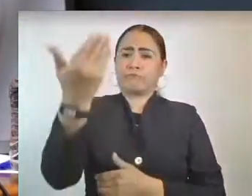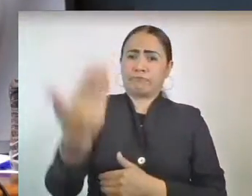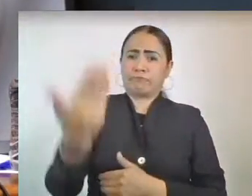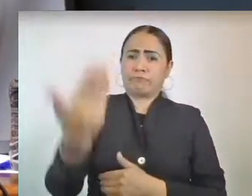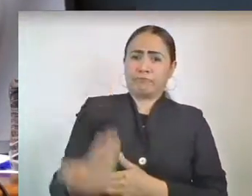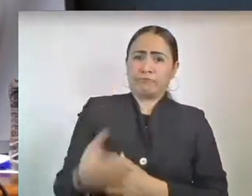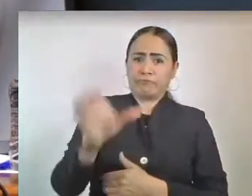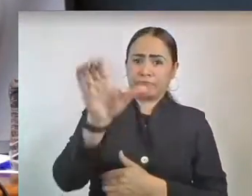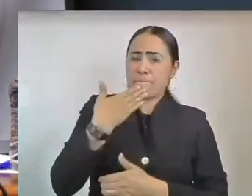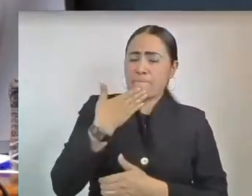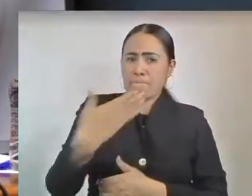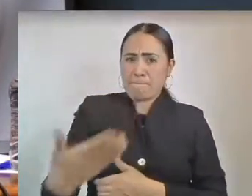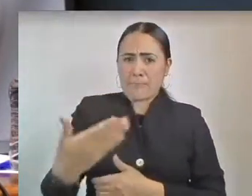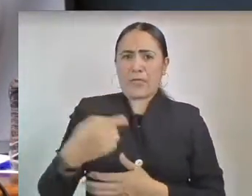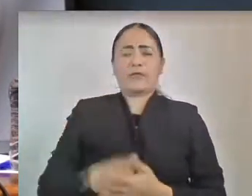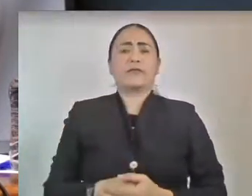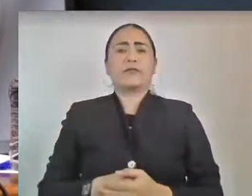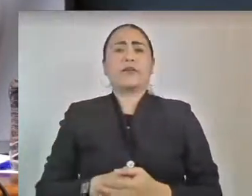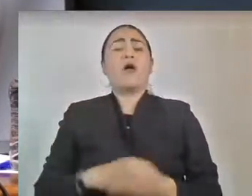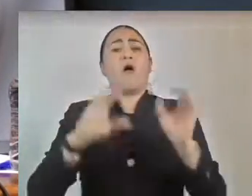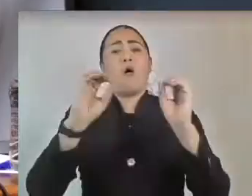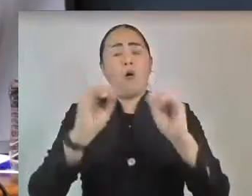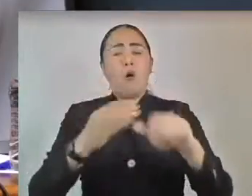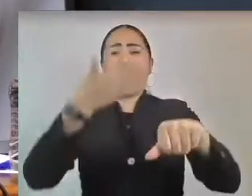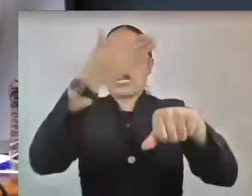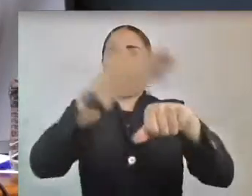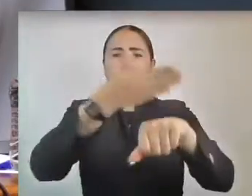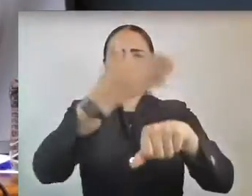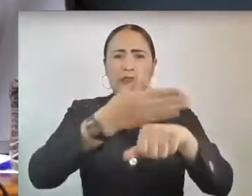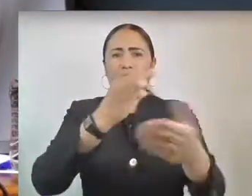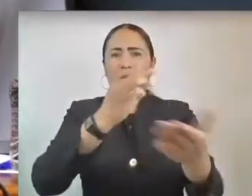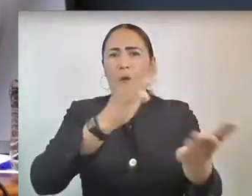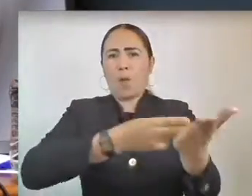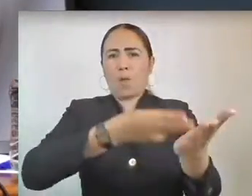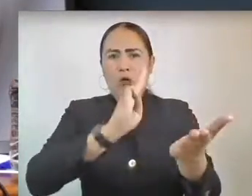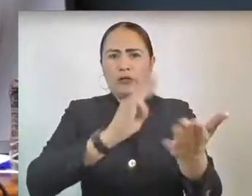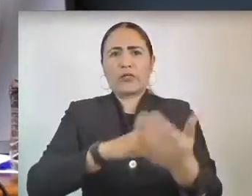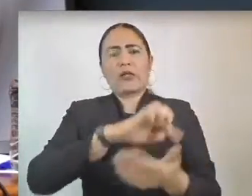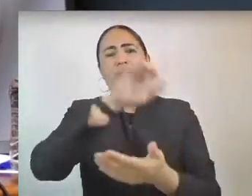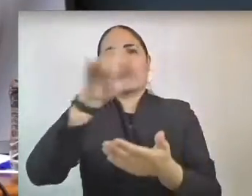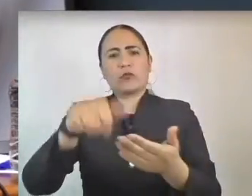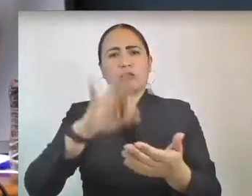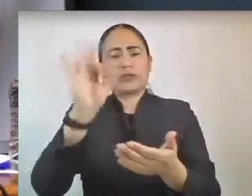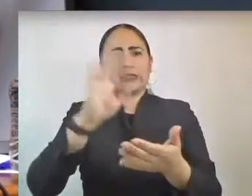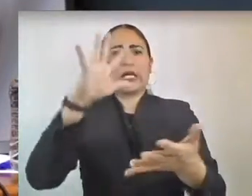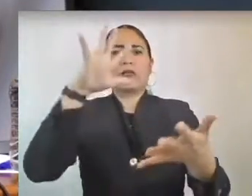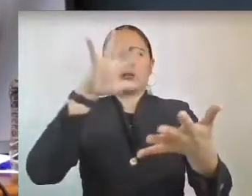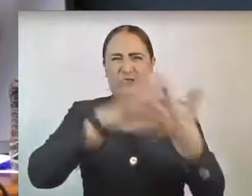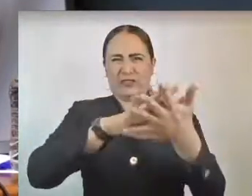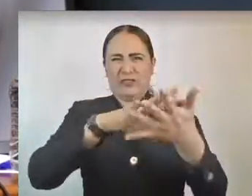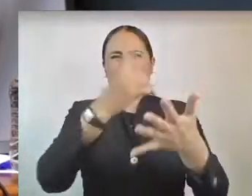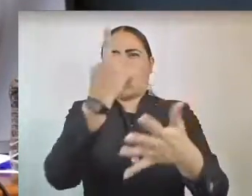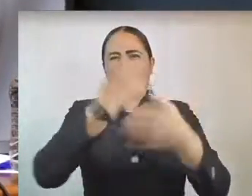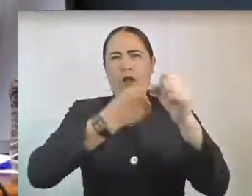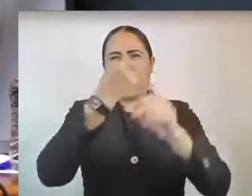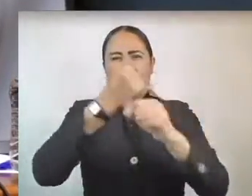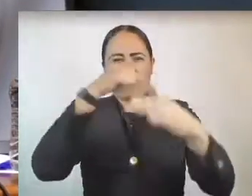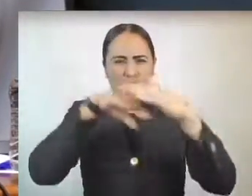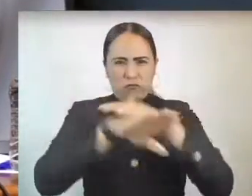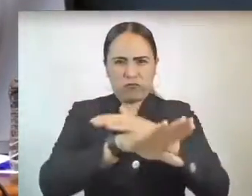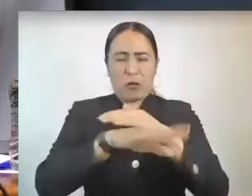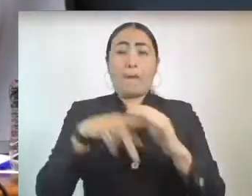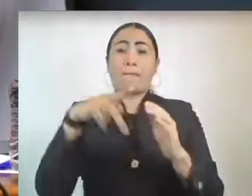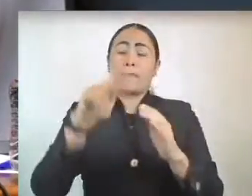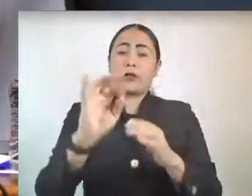no haber sido condenado por delito intencional que amerite pena corporal de más de 1 año de prisión, pero si se tratara de robo,